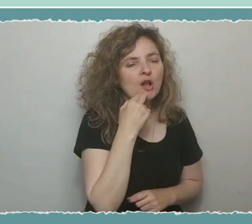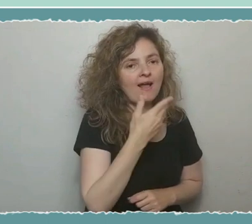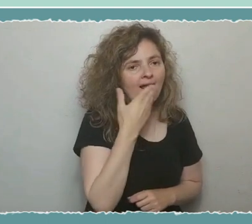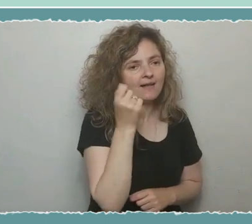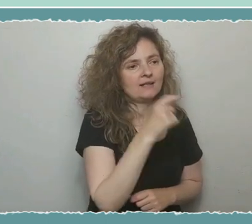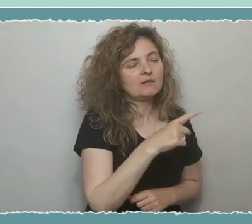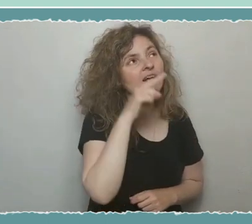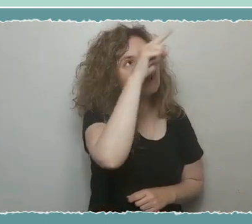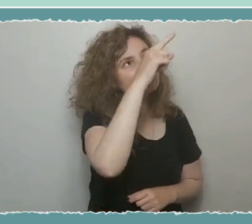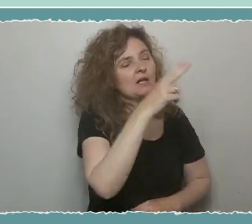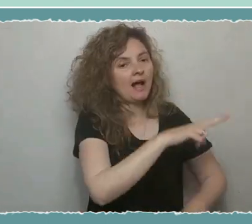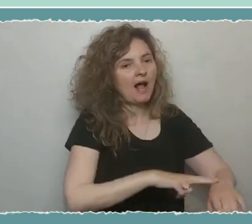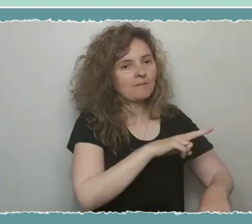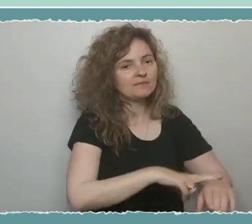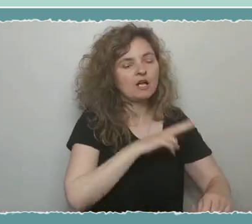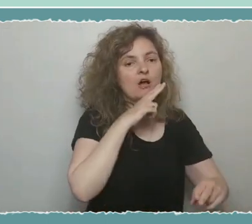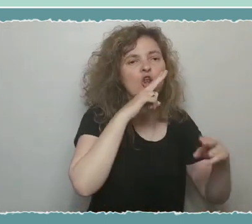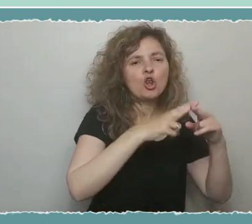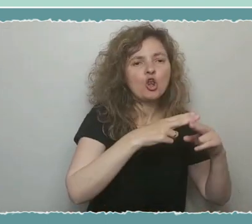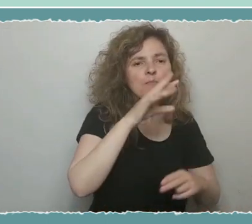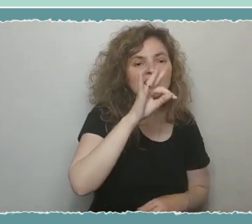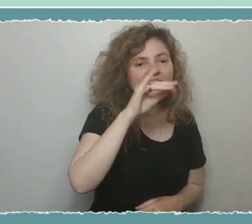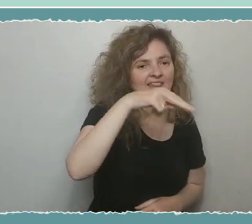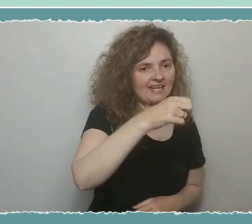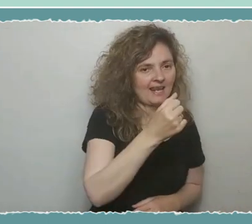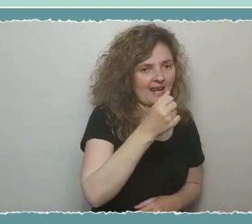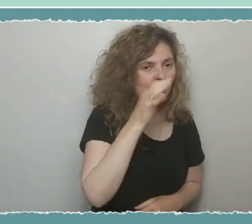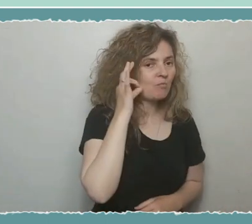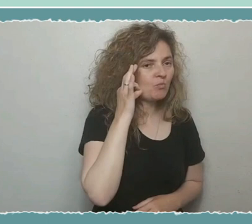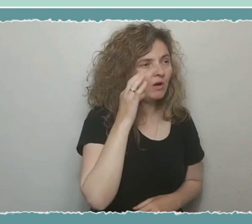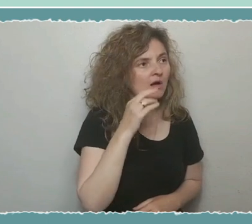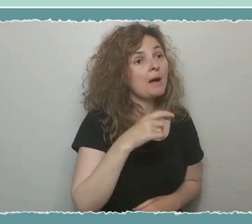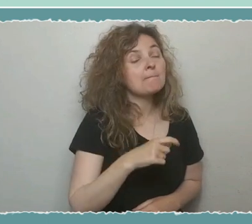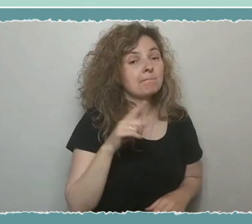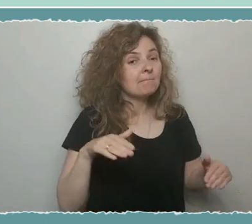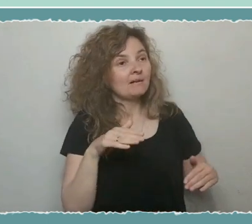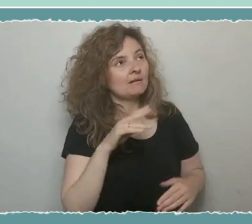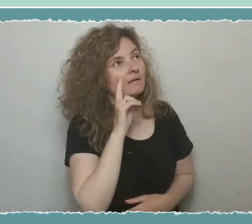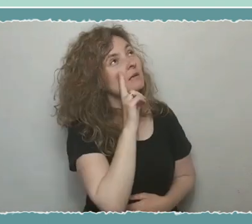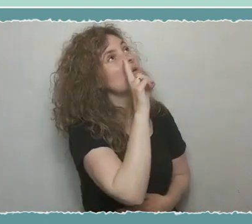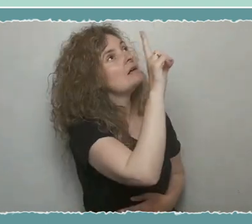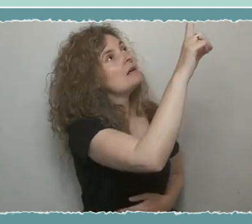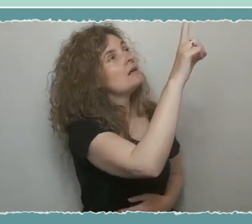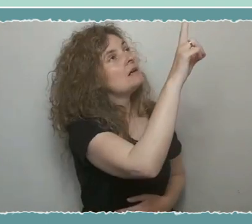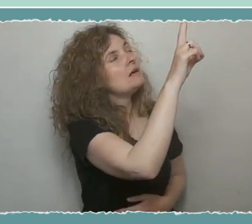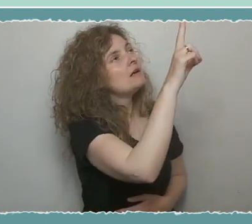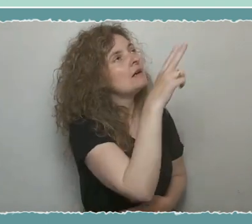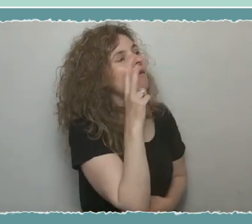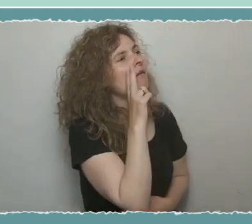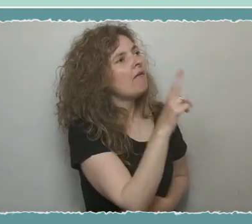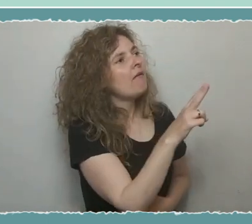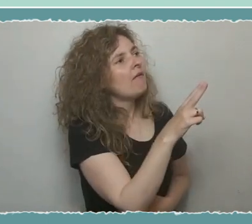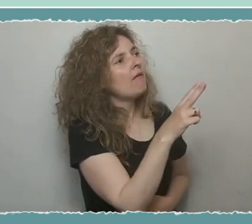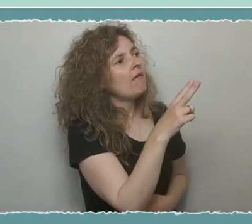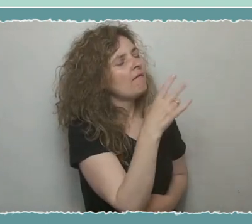tiña unha capitana pingüina que se chamaba Tina. E Panchito, o ver a Tina, sabedes, quedou